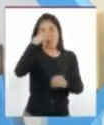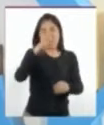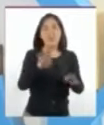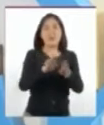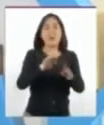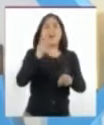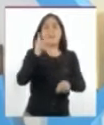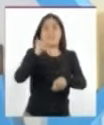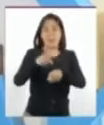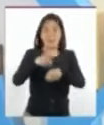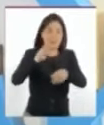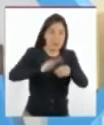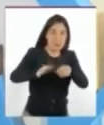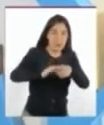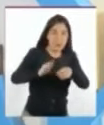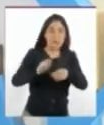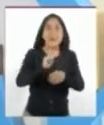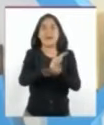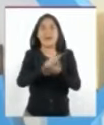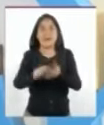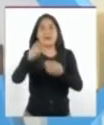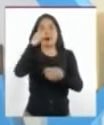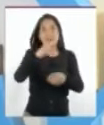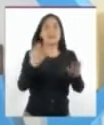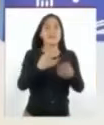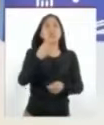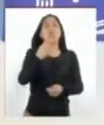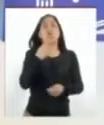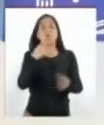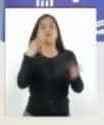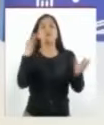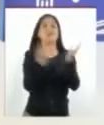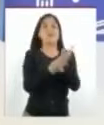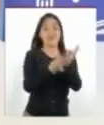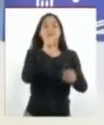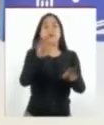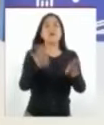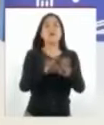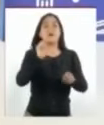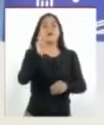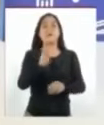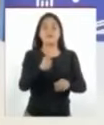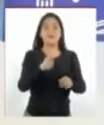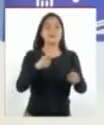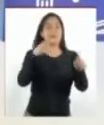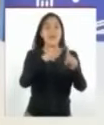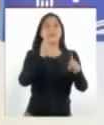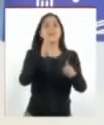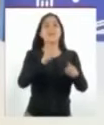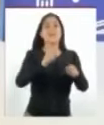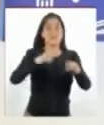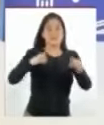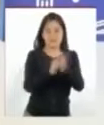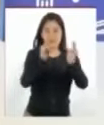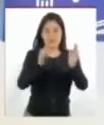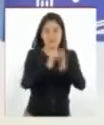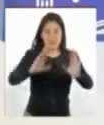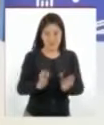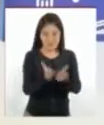la piedra, iniciaron el uso de los metales, modelaban determinadas formas en barro y